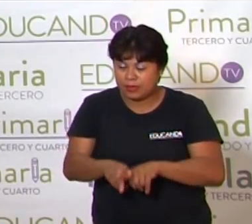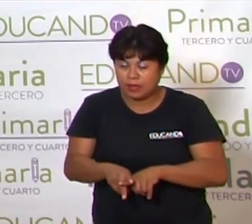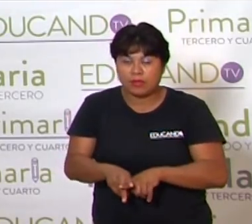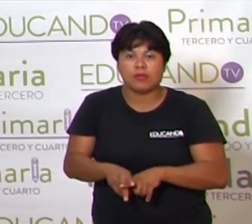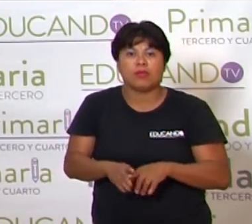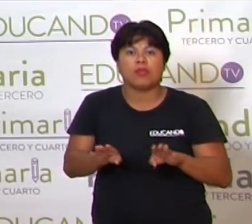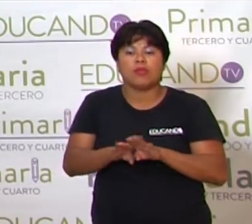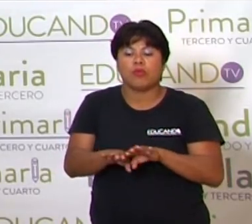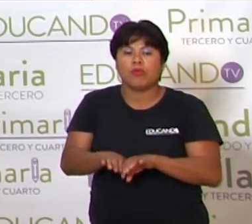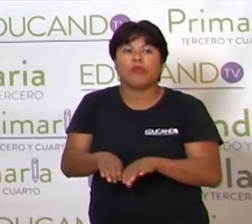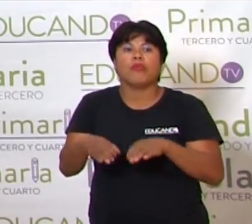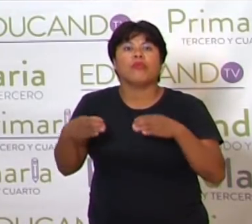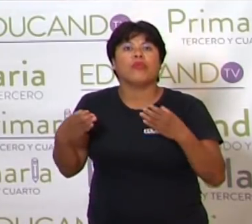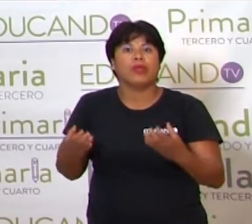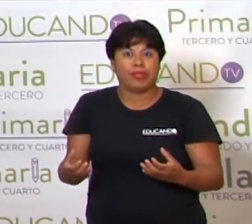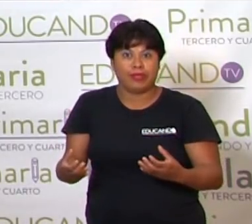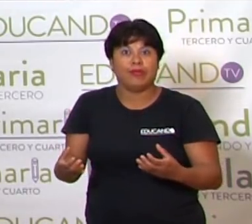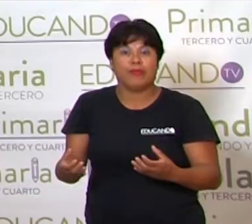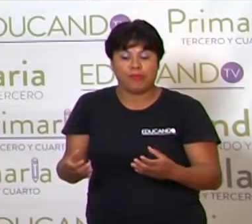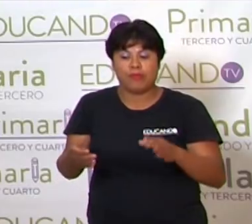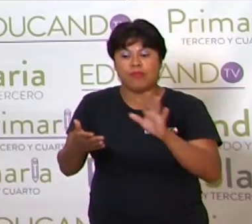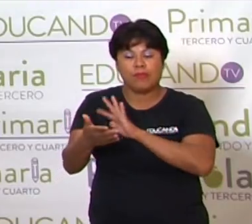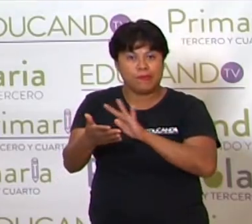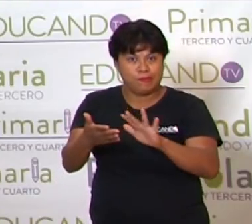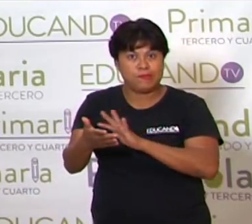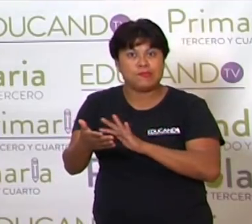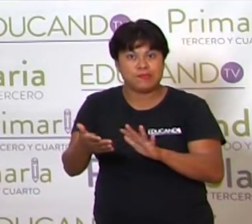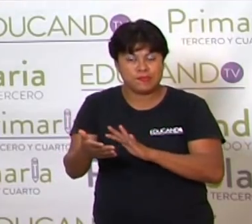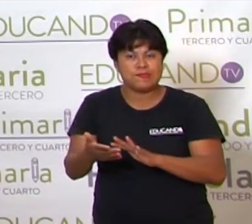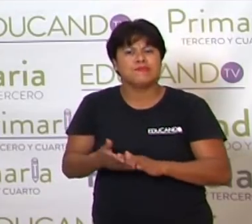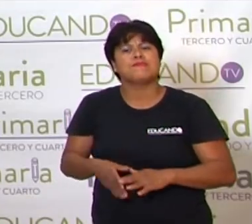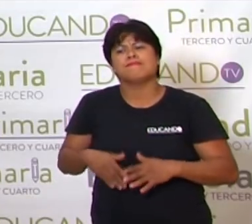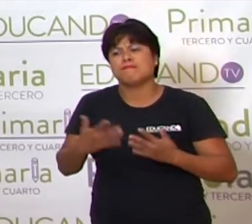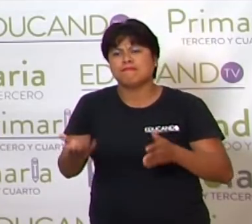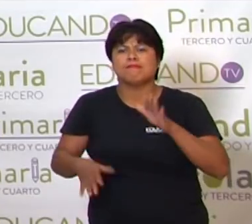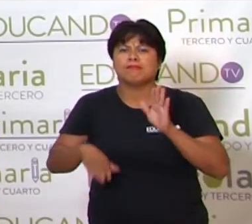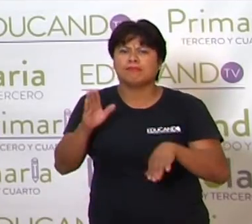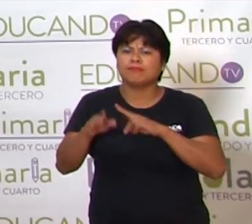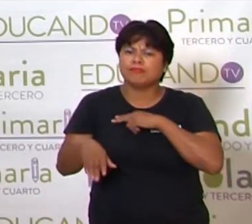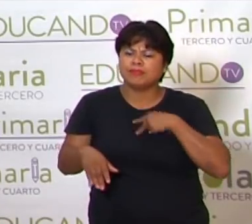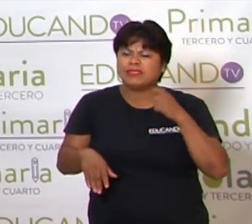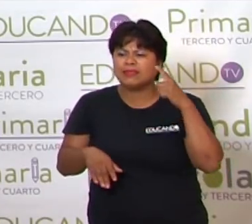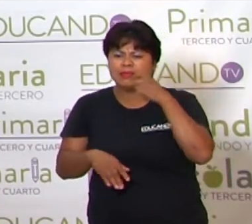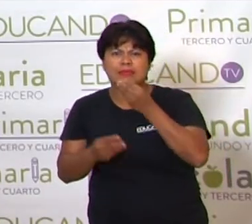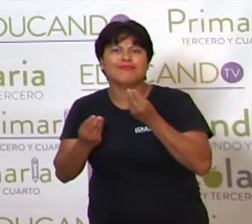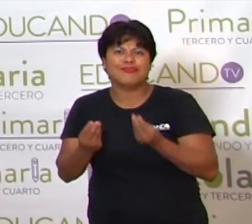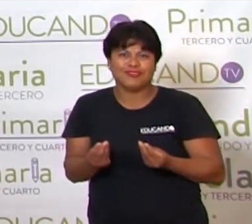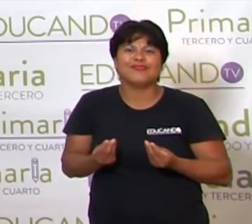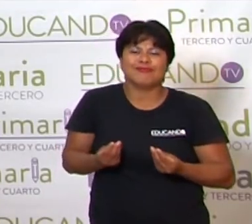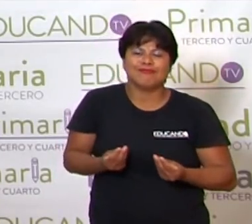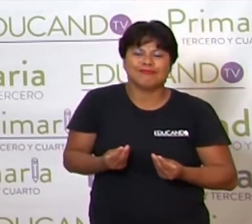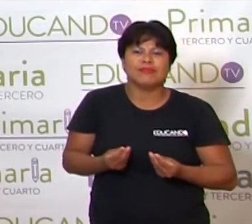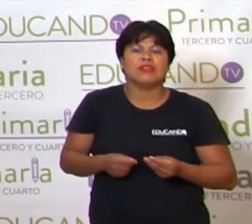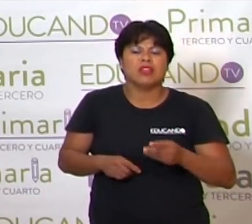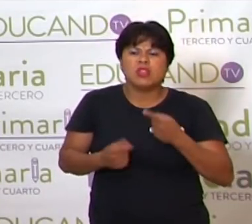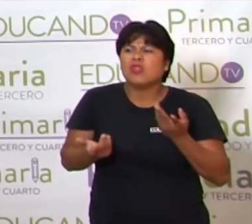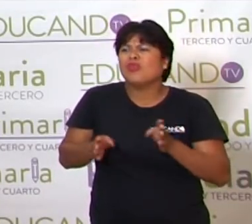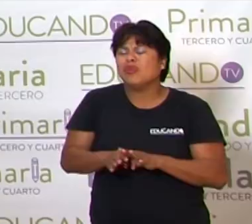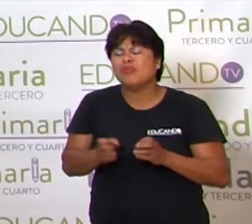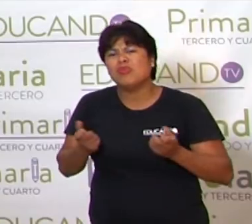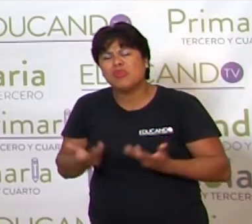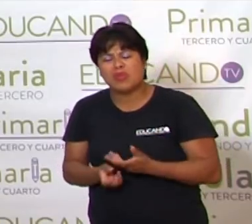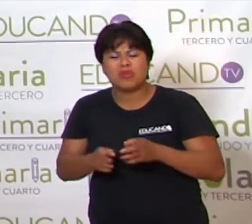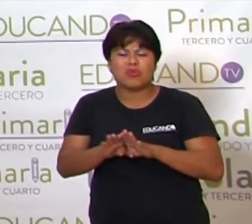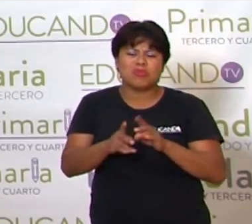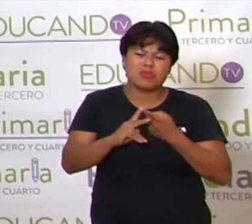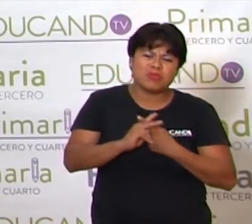un cuento, de una narración, pues a veces nos complicamos mucho, ¿verdad? Decimos, ¿y ahora cómo le hago? ¿Cómo voy